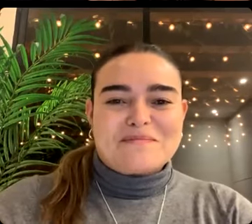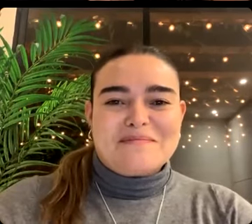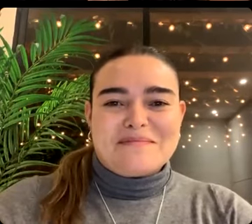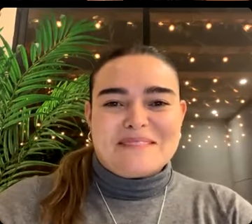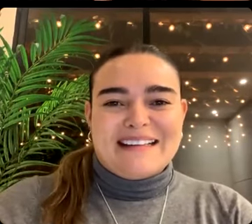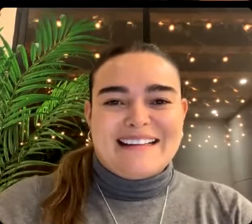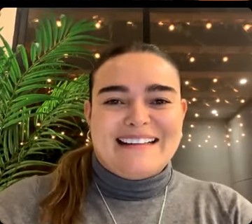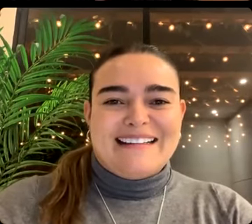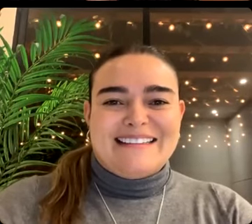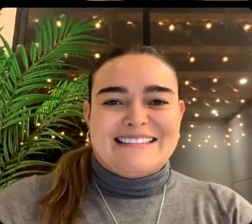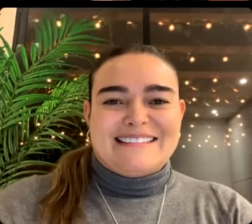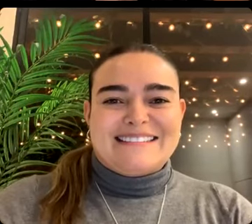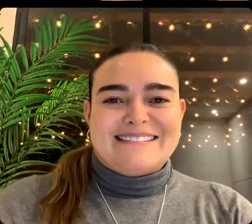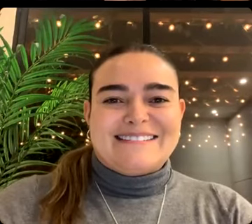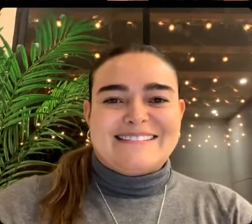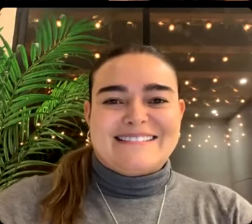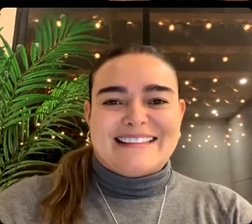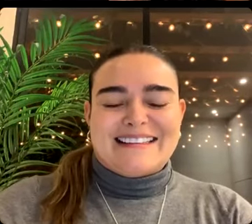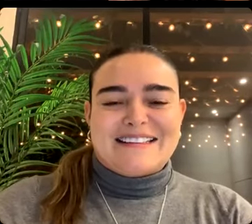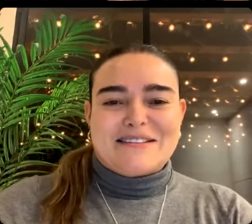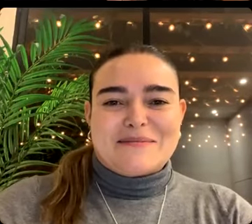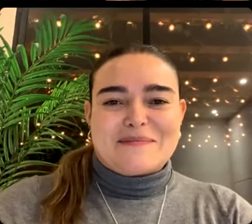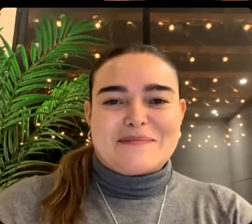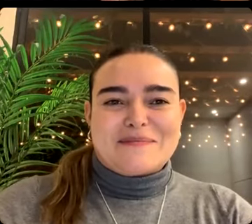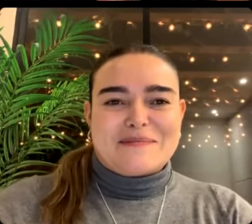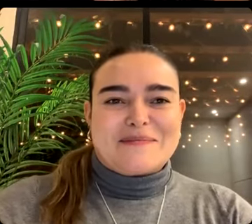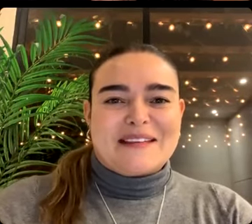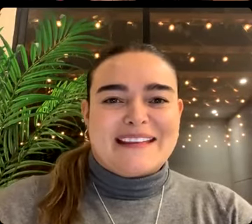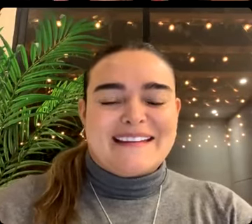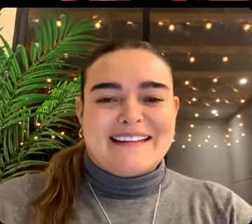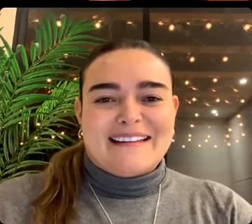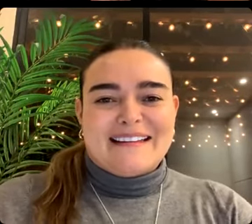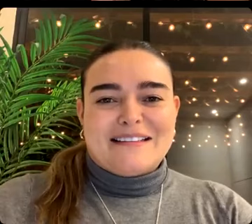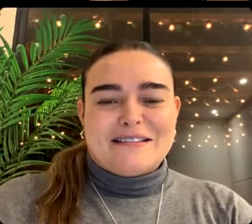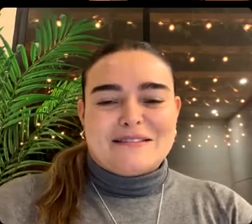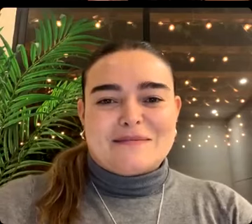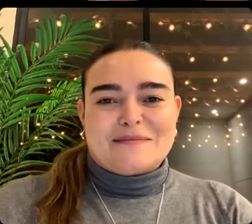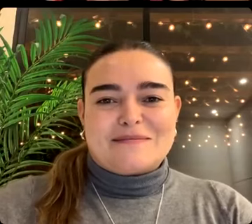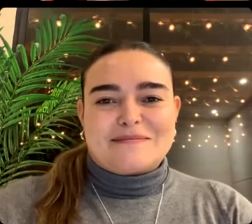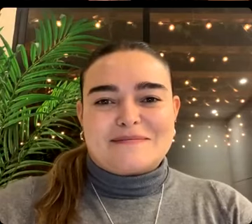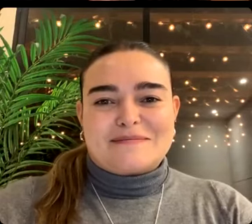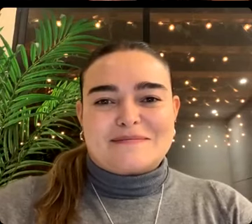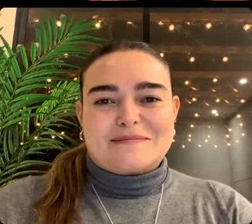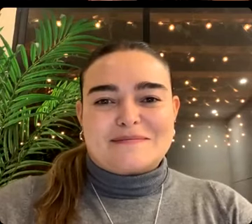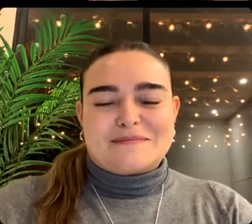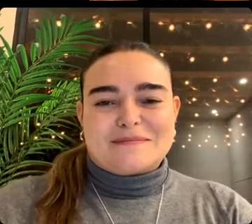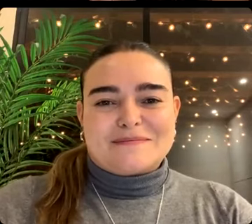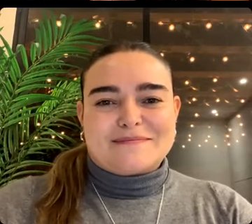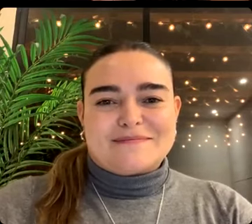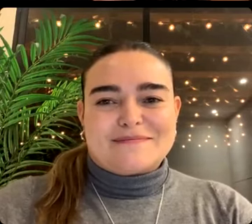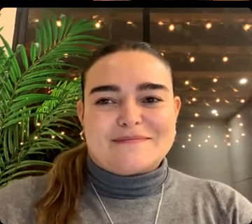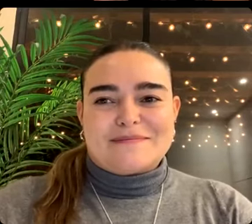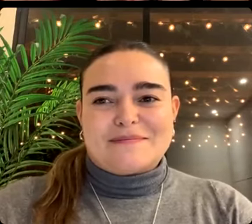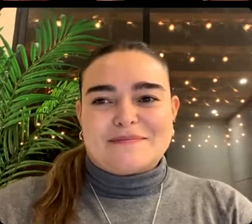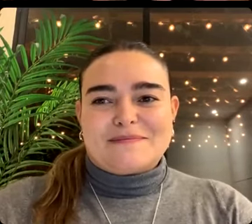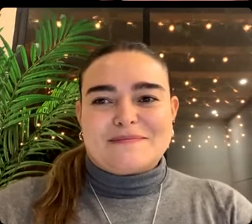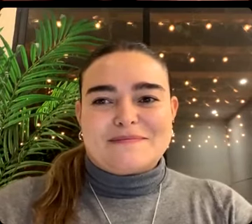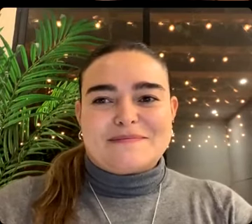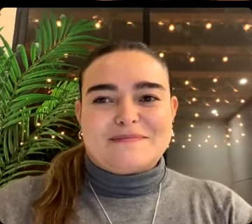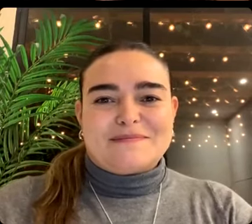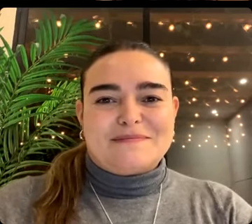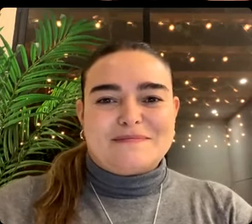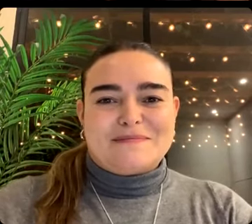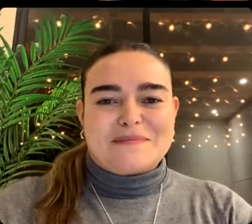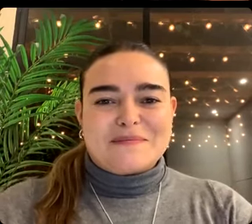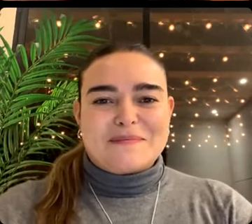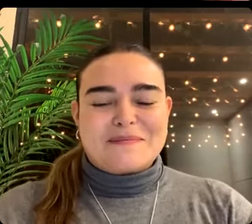cerró juvenil. Y tenemos abierta Transmilenio, que es transversal. ¿Qué significa transversal? Que ustedes pueden hacer su corto. Por ejemplo,